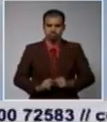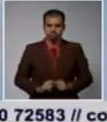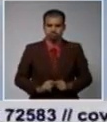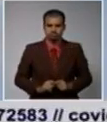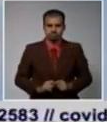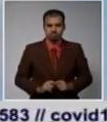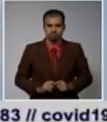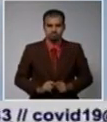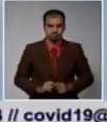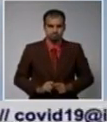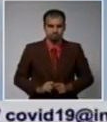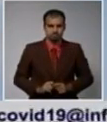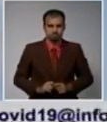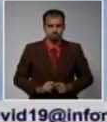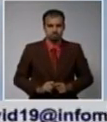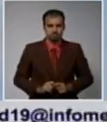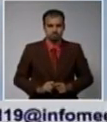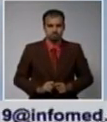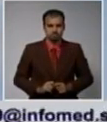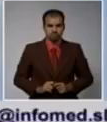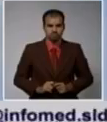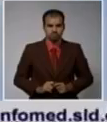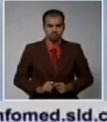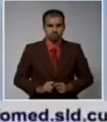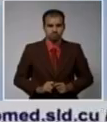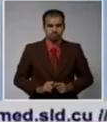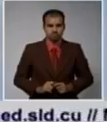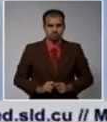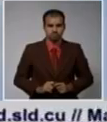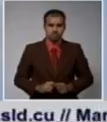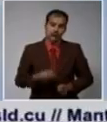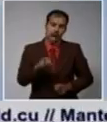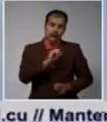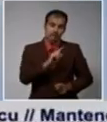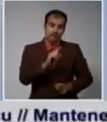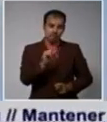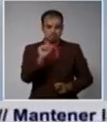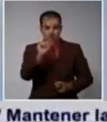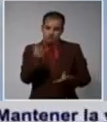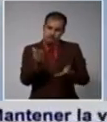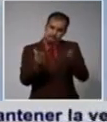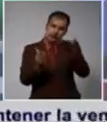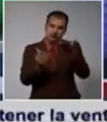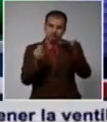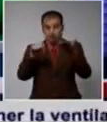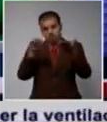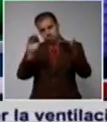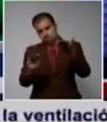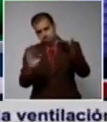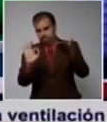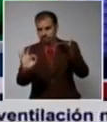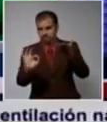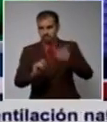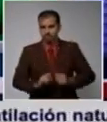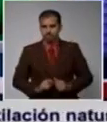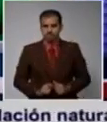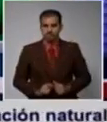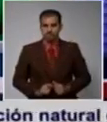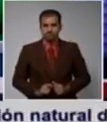mantienen ingresadas, discretamente inferior al día 21 menos. Se